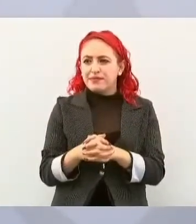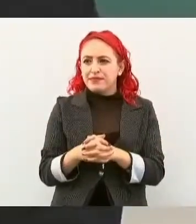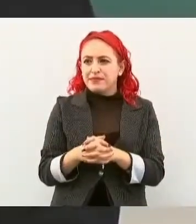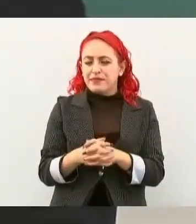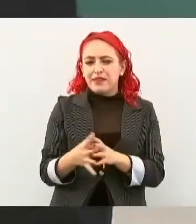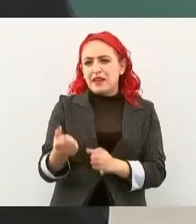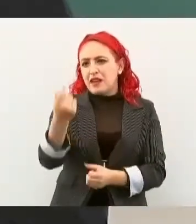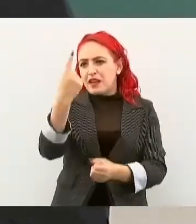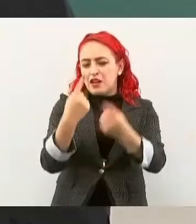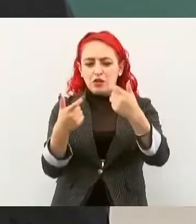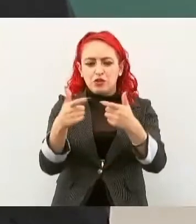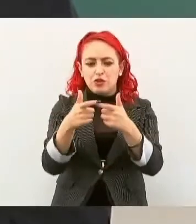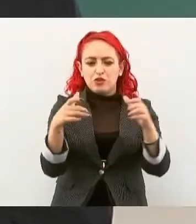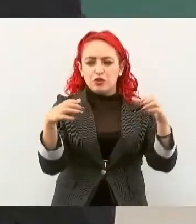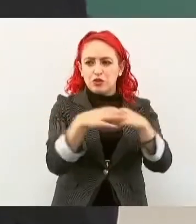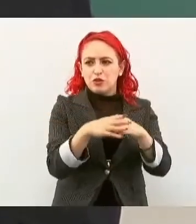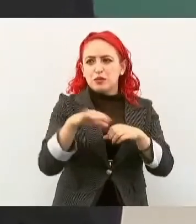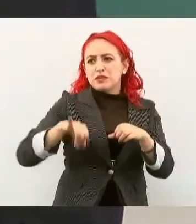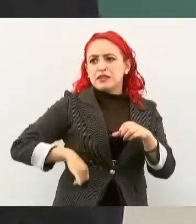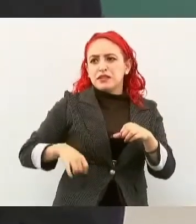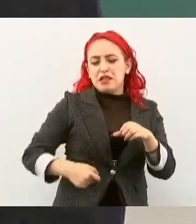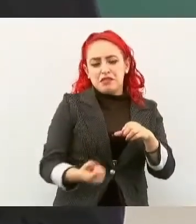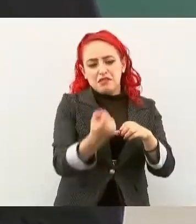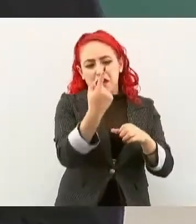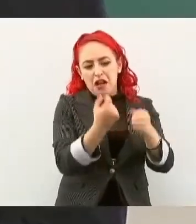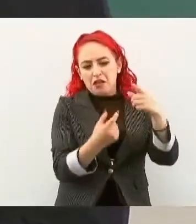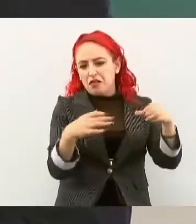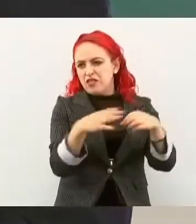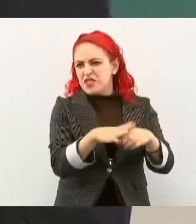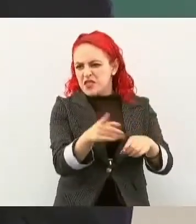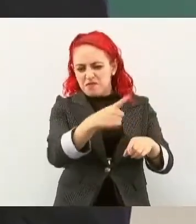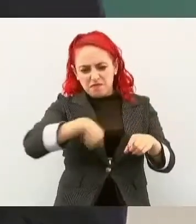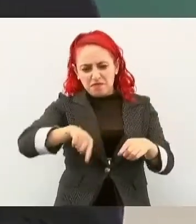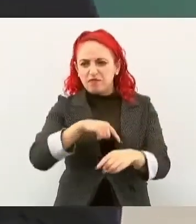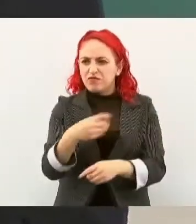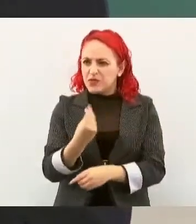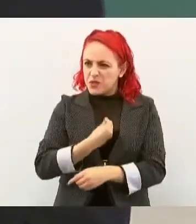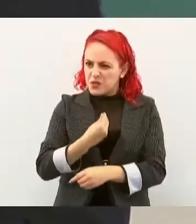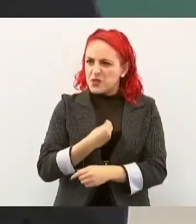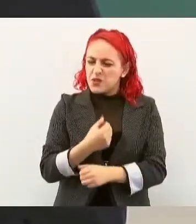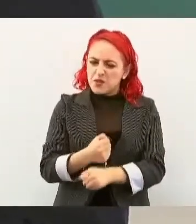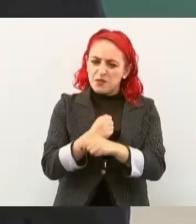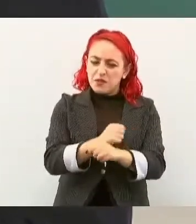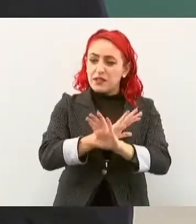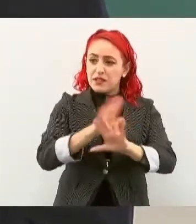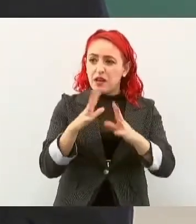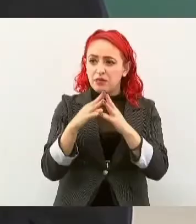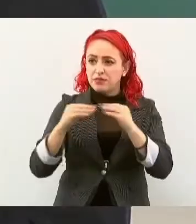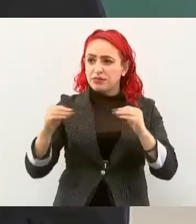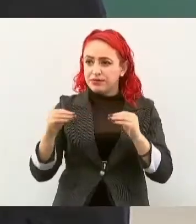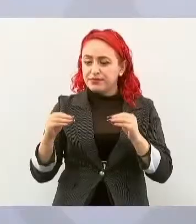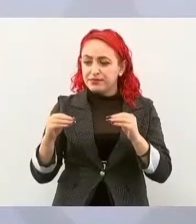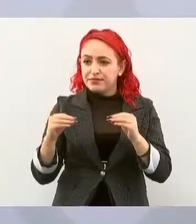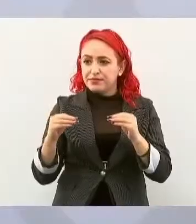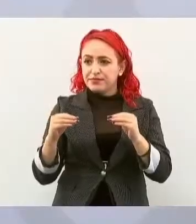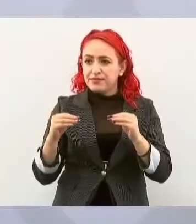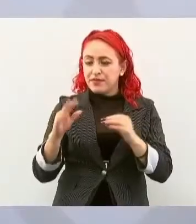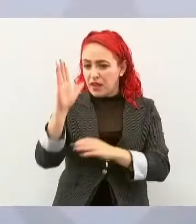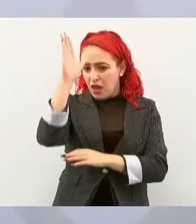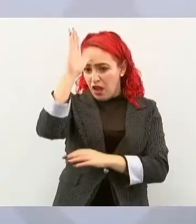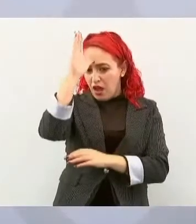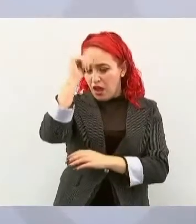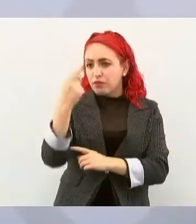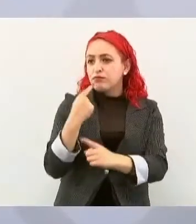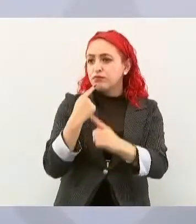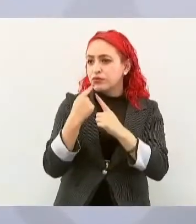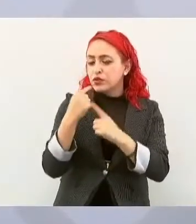estos grupos de intereses creados. Resistimos y ya se resolvió. Nos pusimos de acuerdo